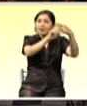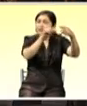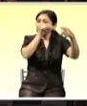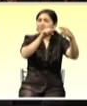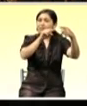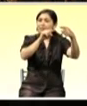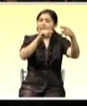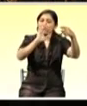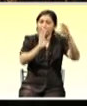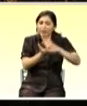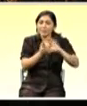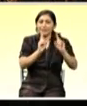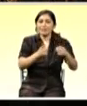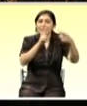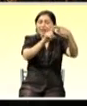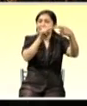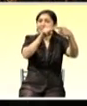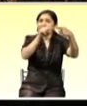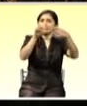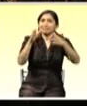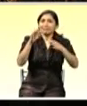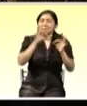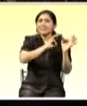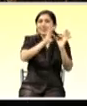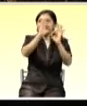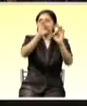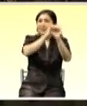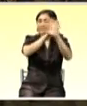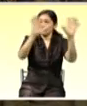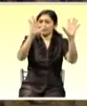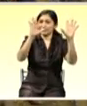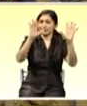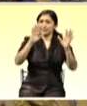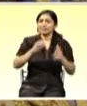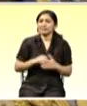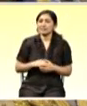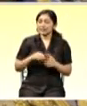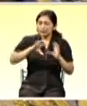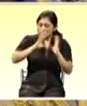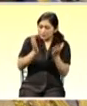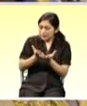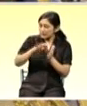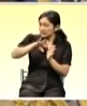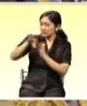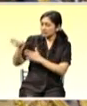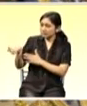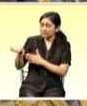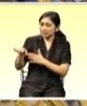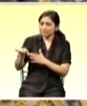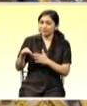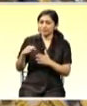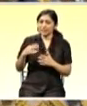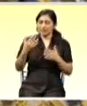mortificación. Y así, viviendo crucificado al mundo y a mis pasiones, merezca por